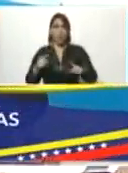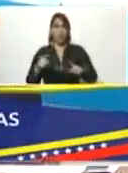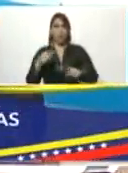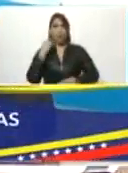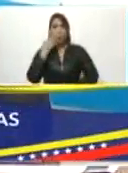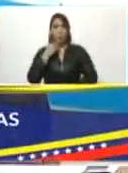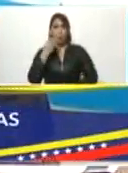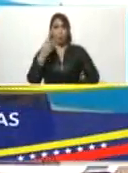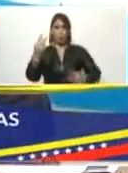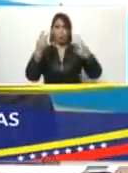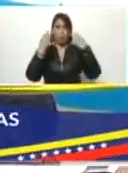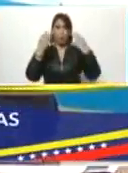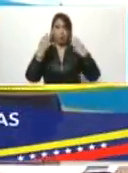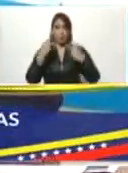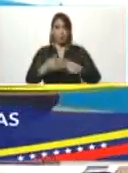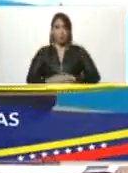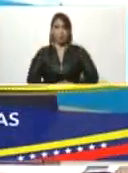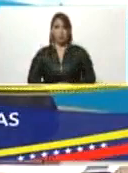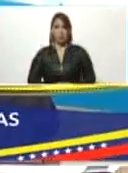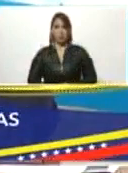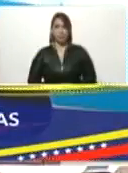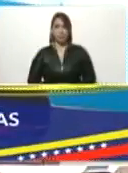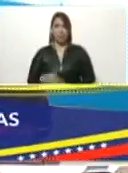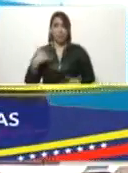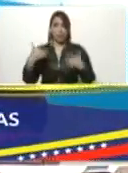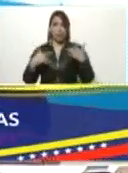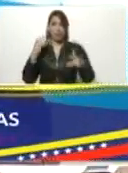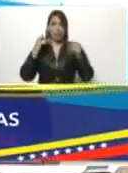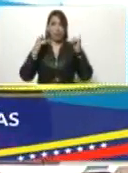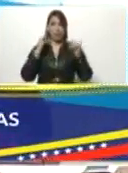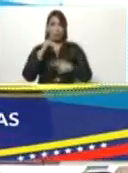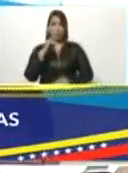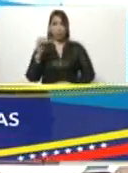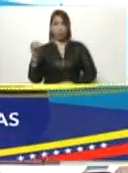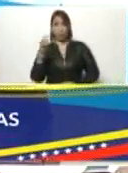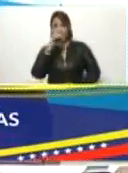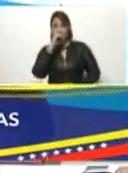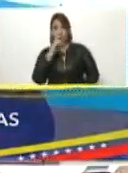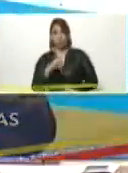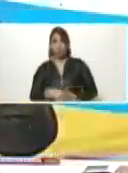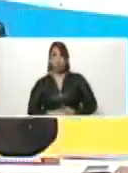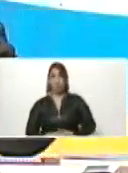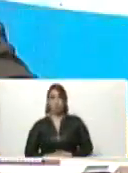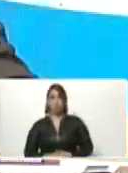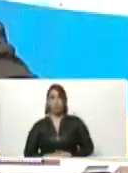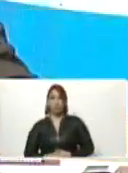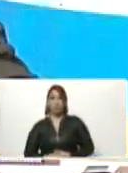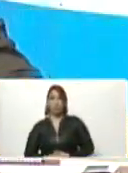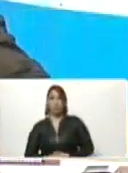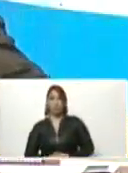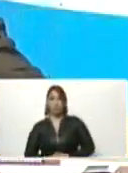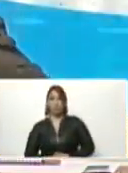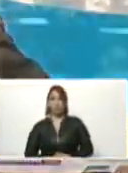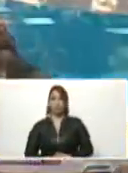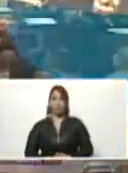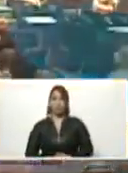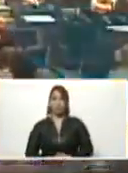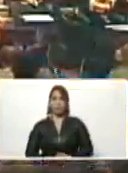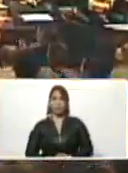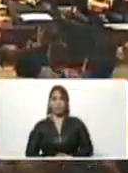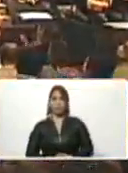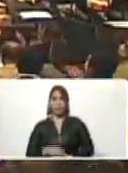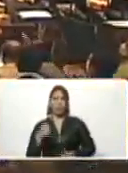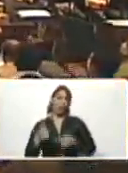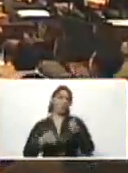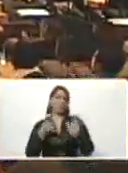ahora, a esta hora, en este acto de conmemoración de los 200 años de Pichincha, qué fue la